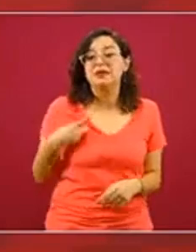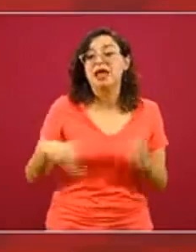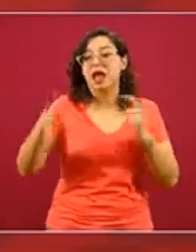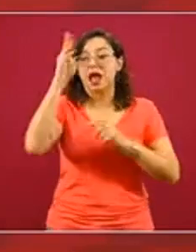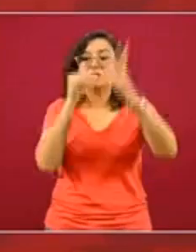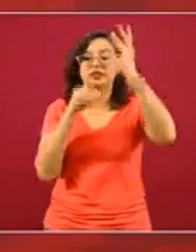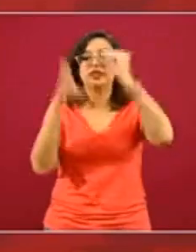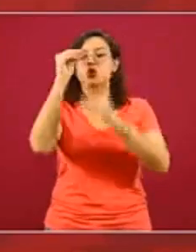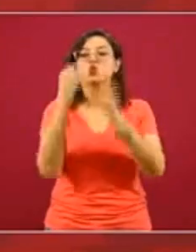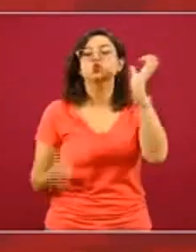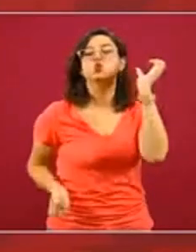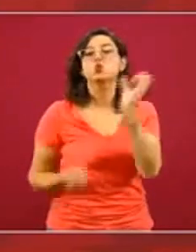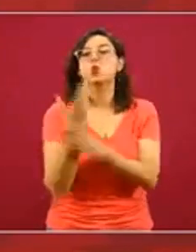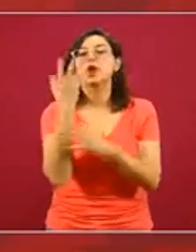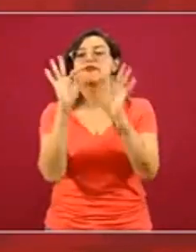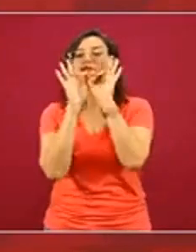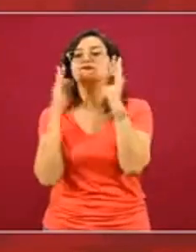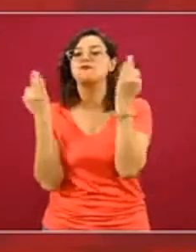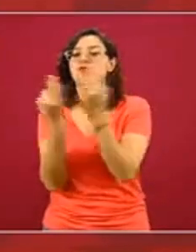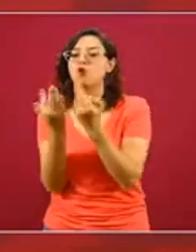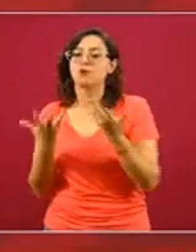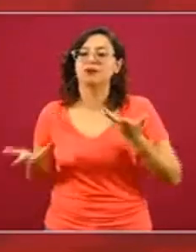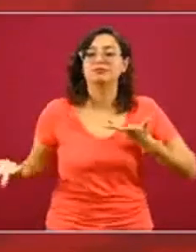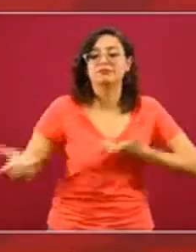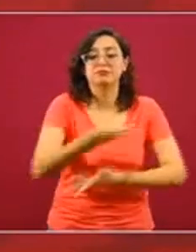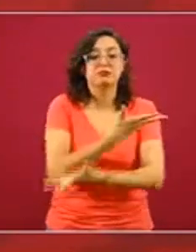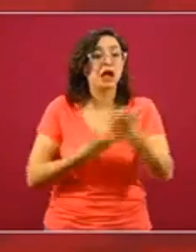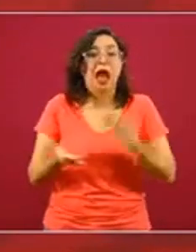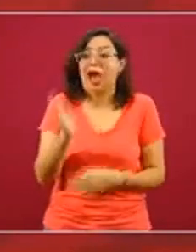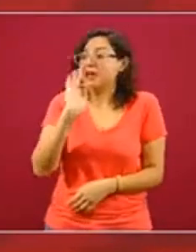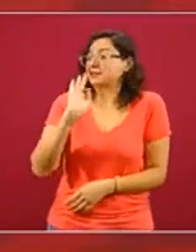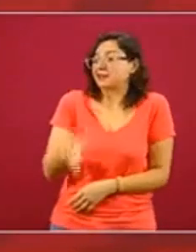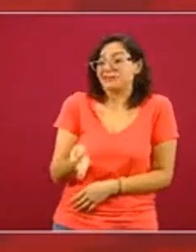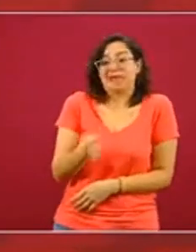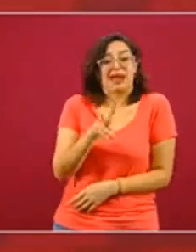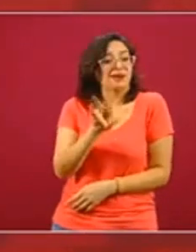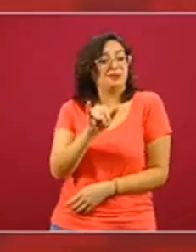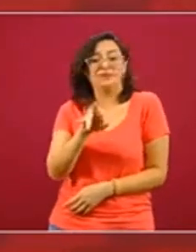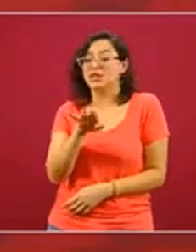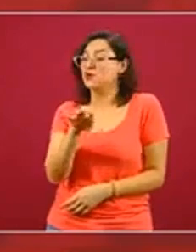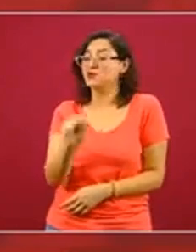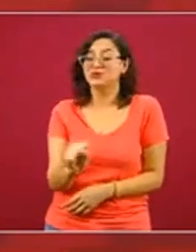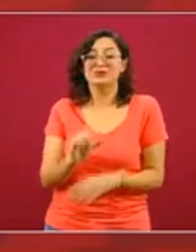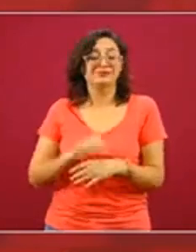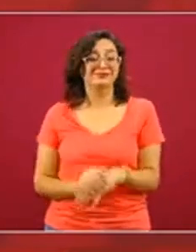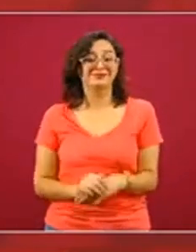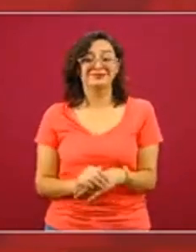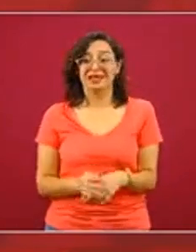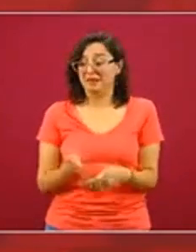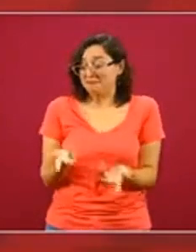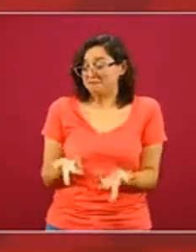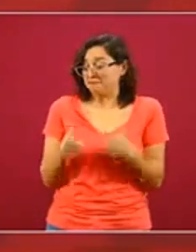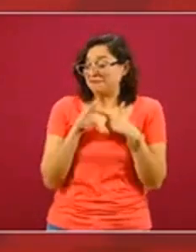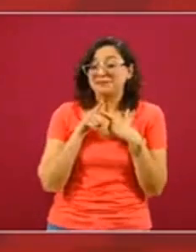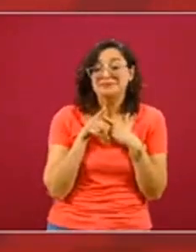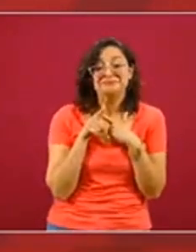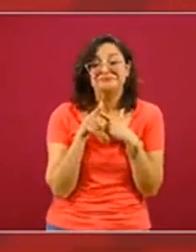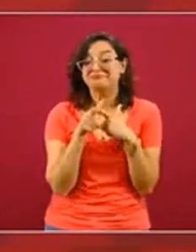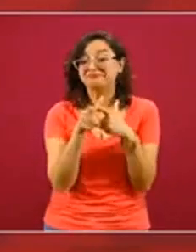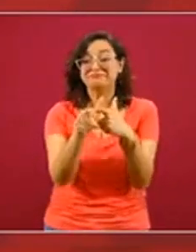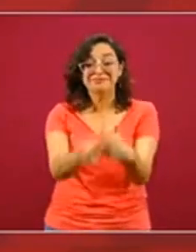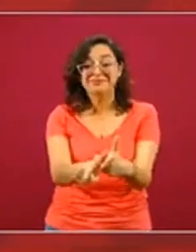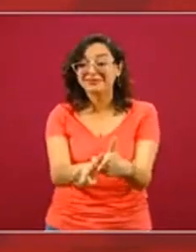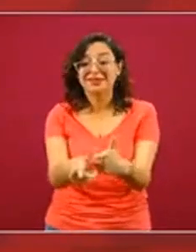nuevas maneras de interactuar con el virus, porque el virus va a seguir ahí. Ahora, nuestra manera de interactuar con el